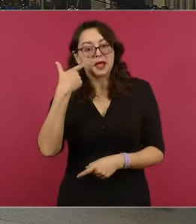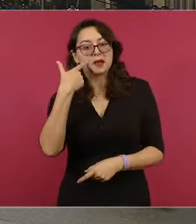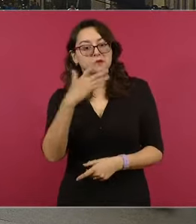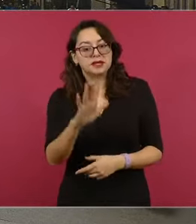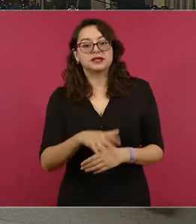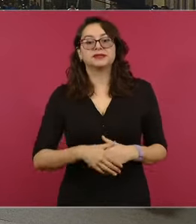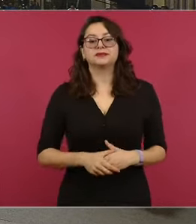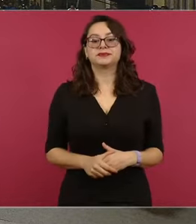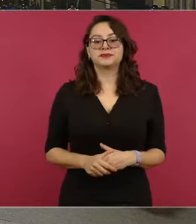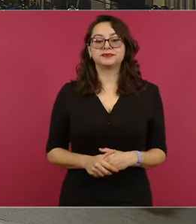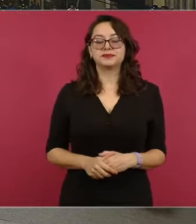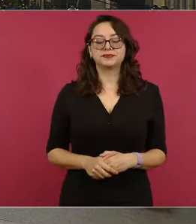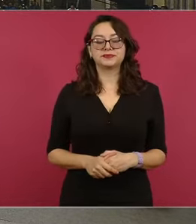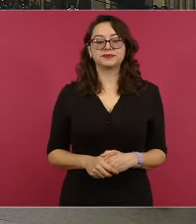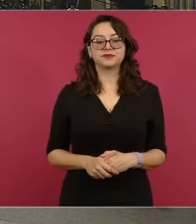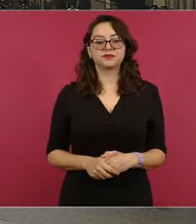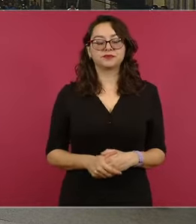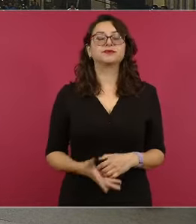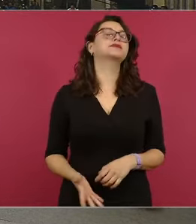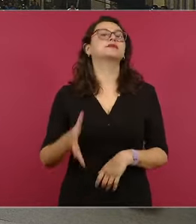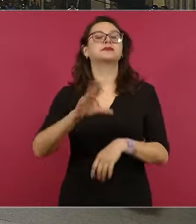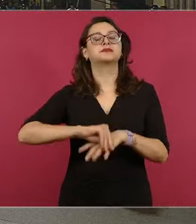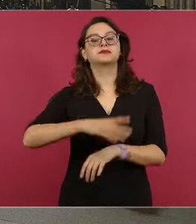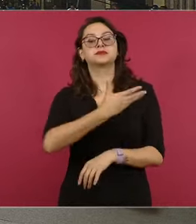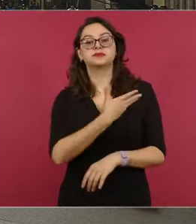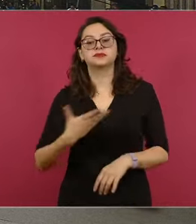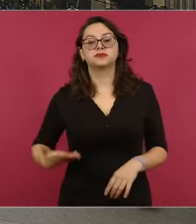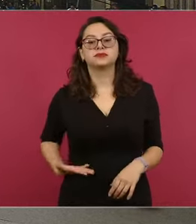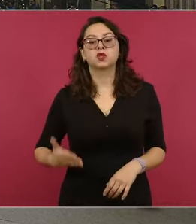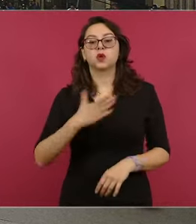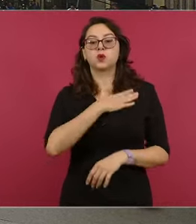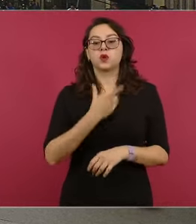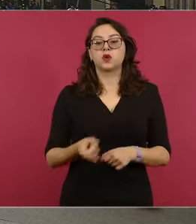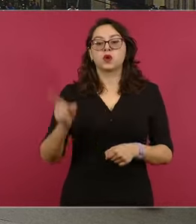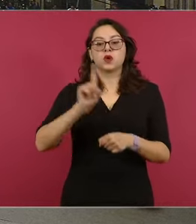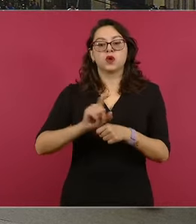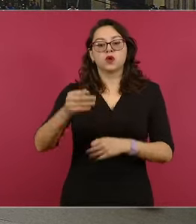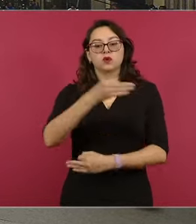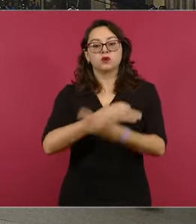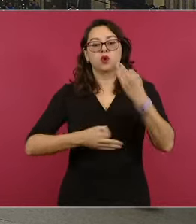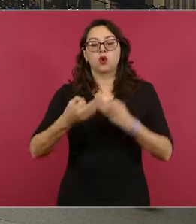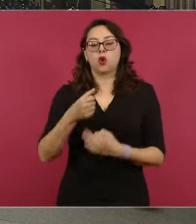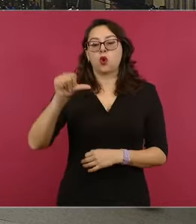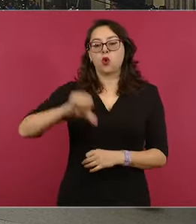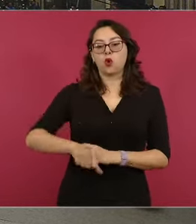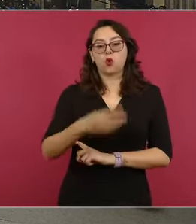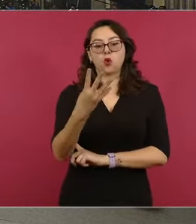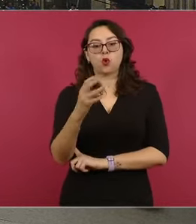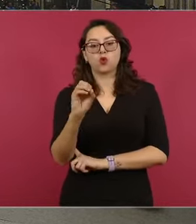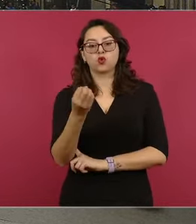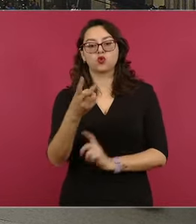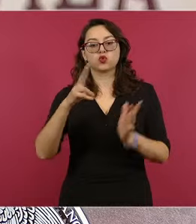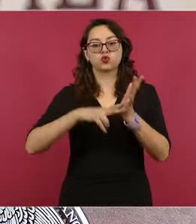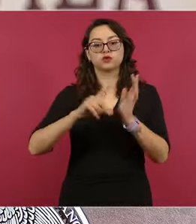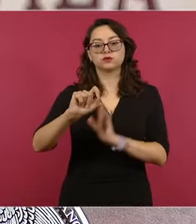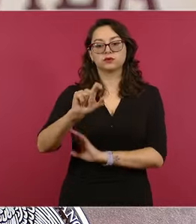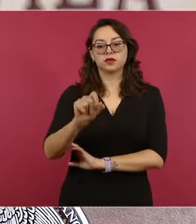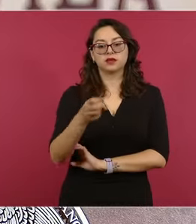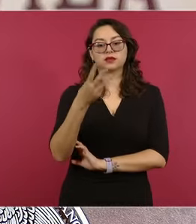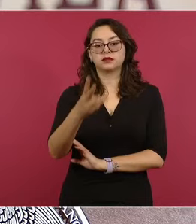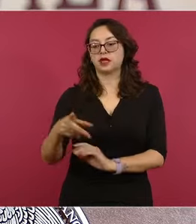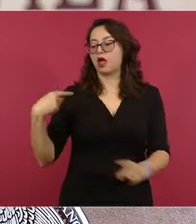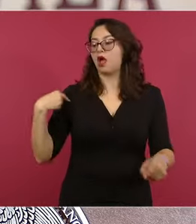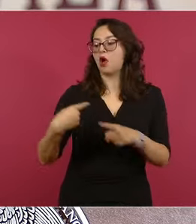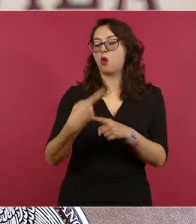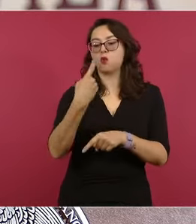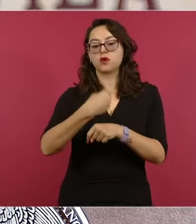Con su permiso, señor presidente. Buenos días a todas, a todos. Hoy es 4 de octubre de 2023. Esta es la sección ¿Quién es quién en las mentiras